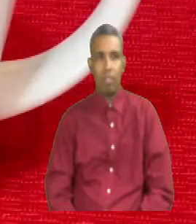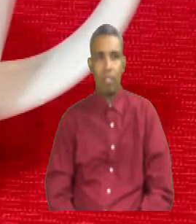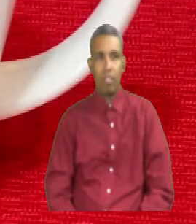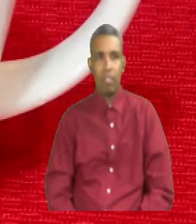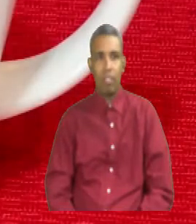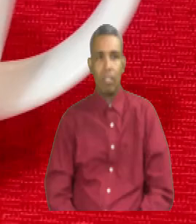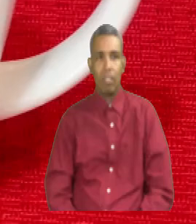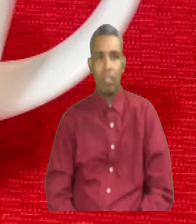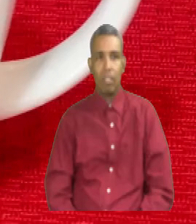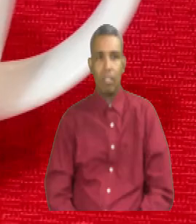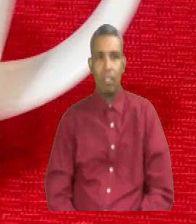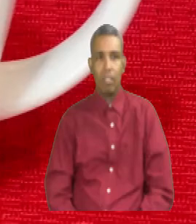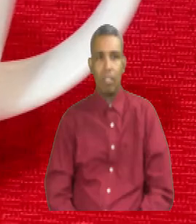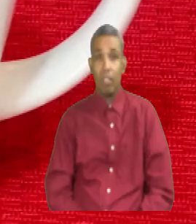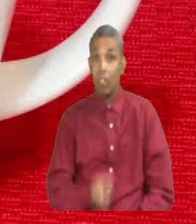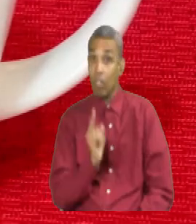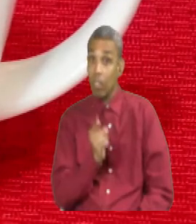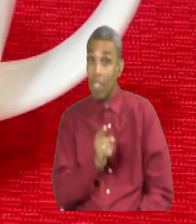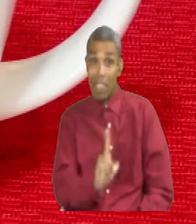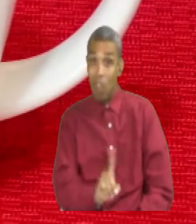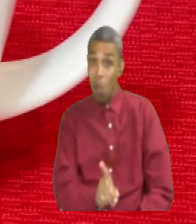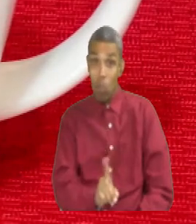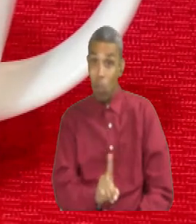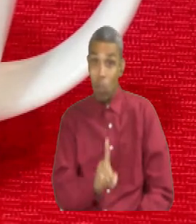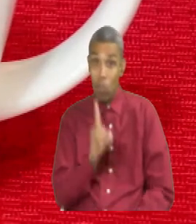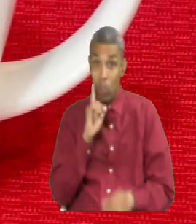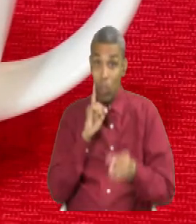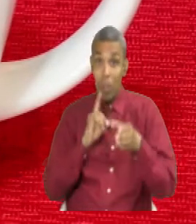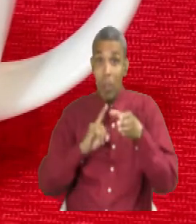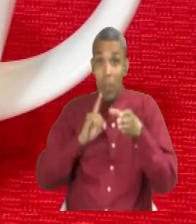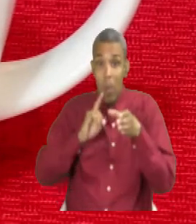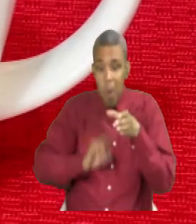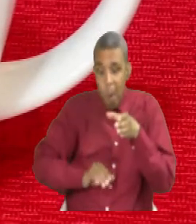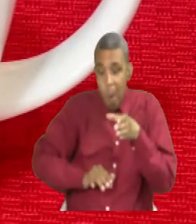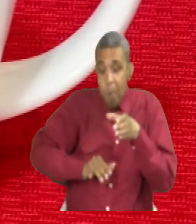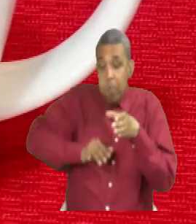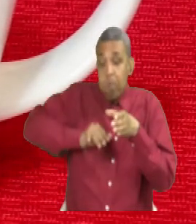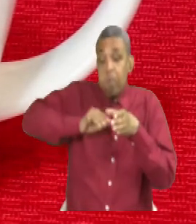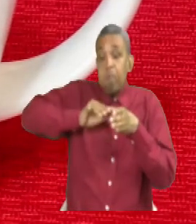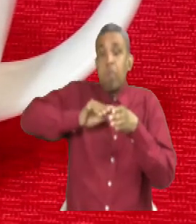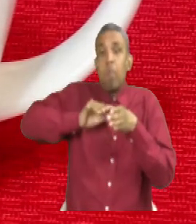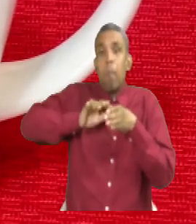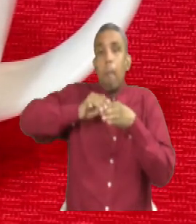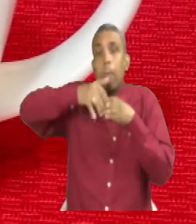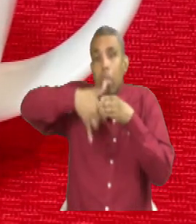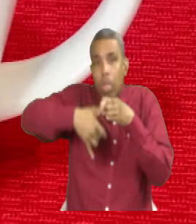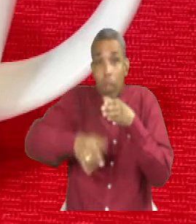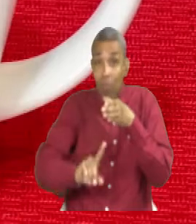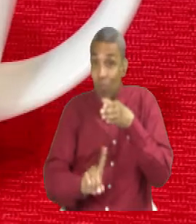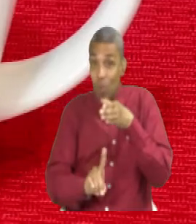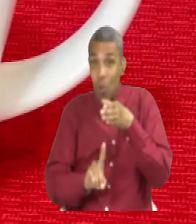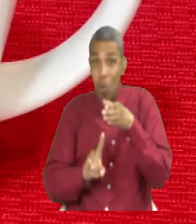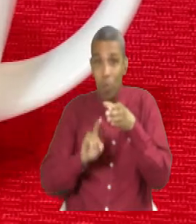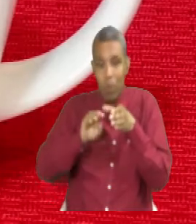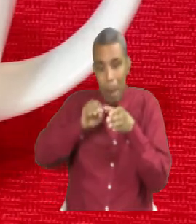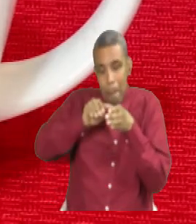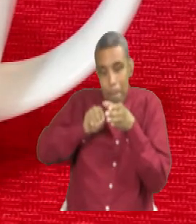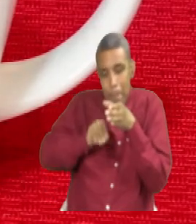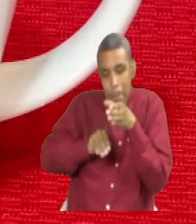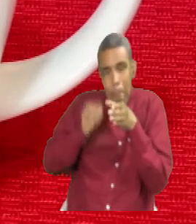vayas a llenarlo hasta el borde de la taza. porque hay que dejarle espacio